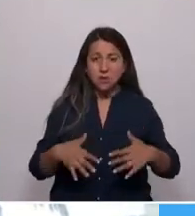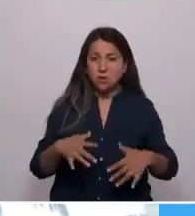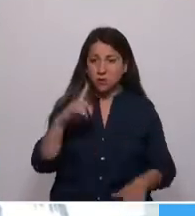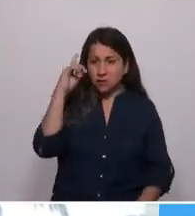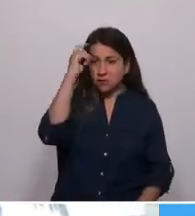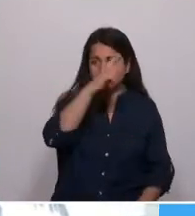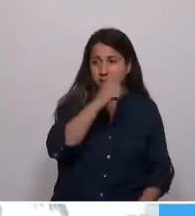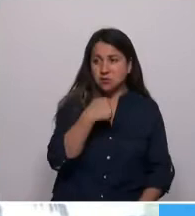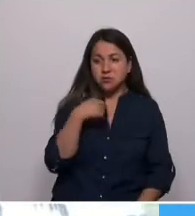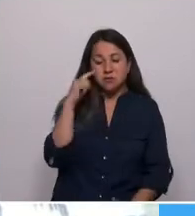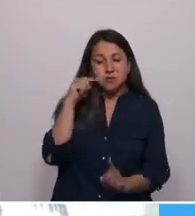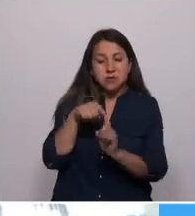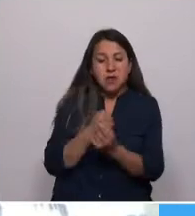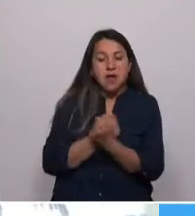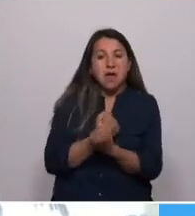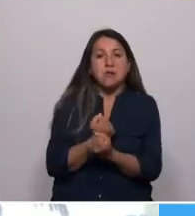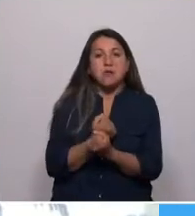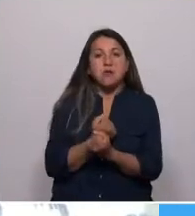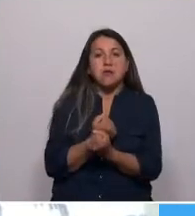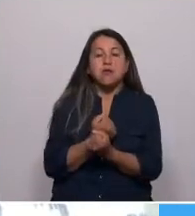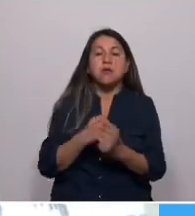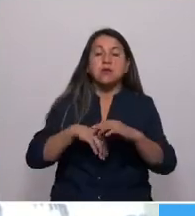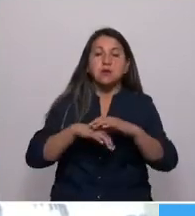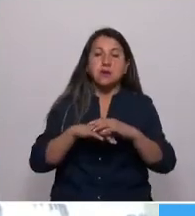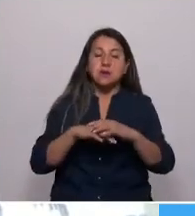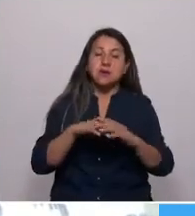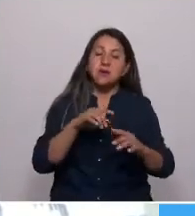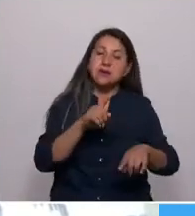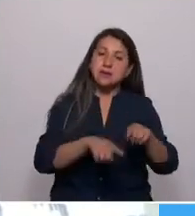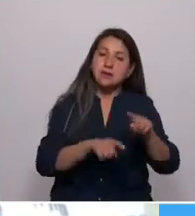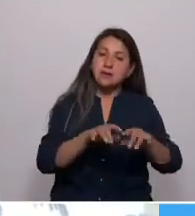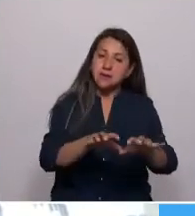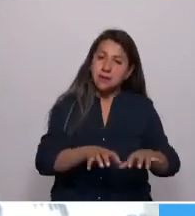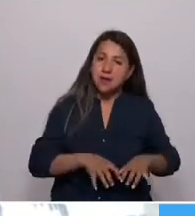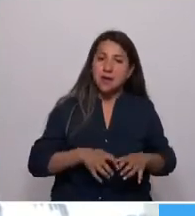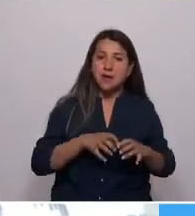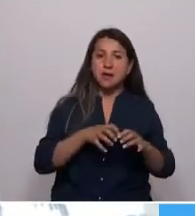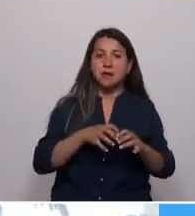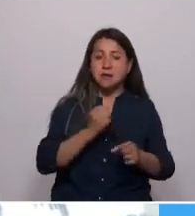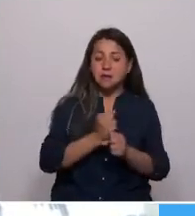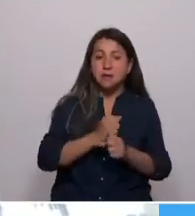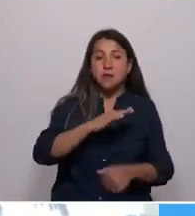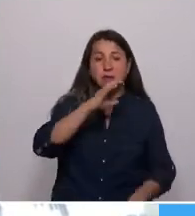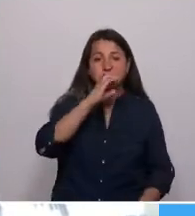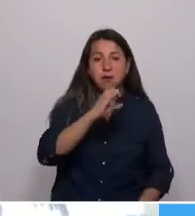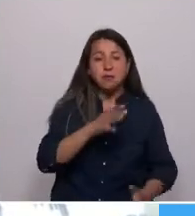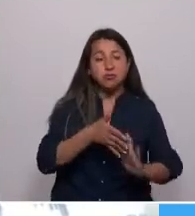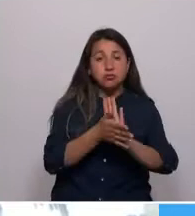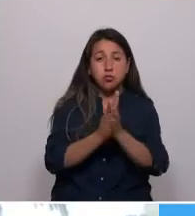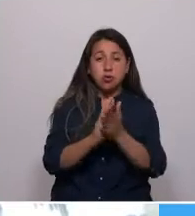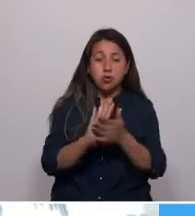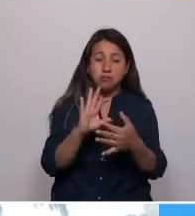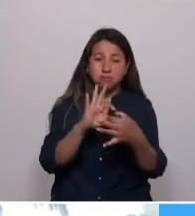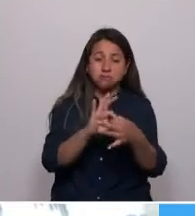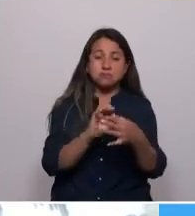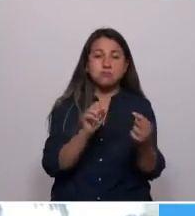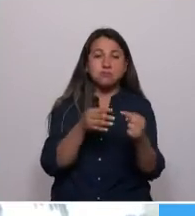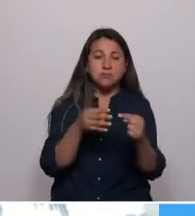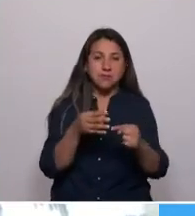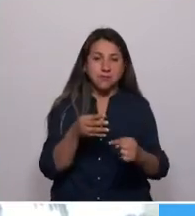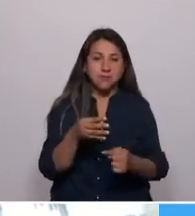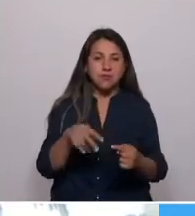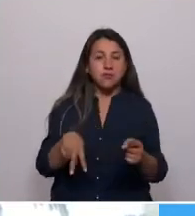de la tierra de su trabajo la agricultura y todo lo vinculado a ello es por lo que no le no